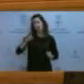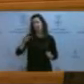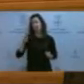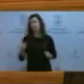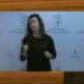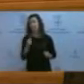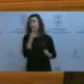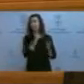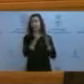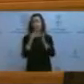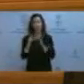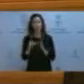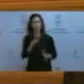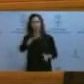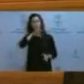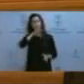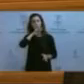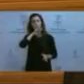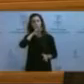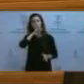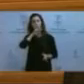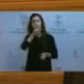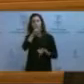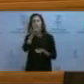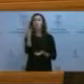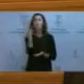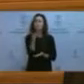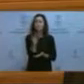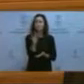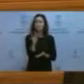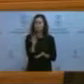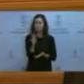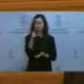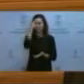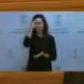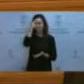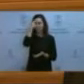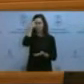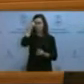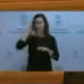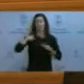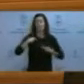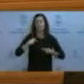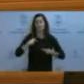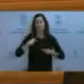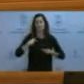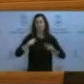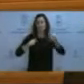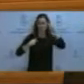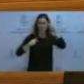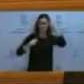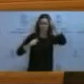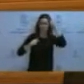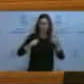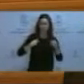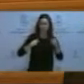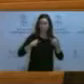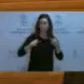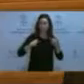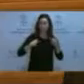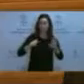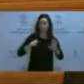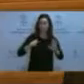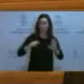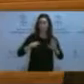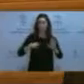muy contento, que era una buena noticia. Creo que sí que le falló el subconsciente. Me creo que estuviera contento. Es un partido que